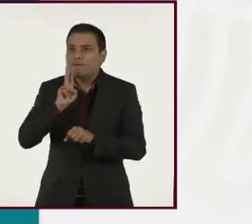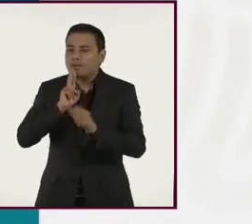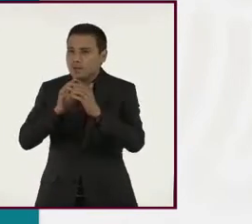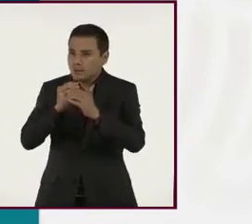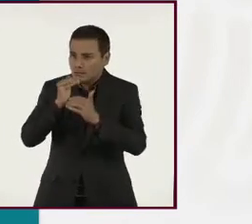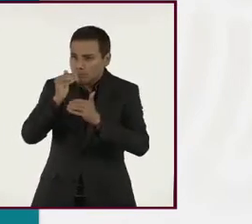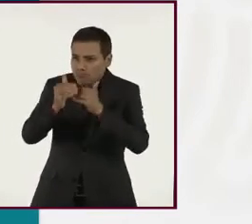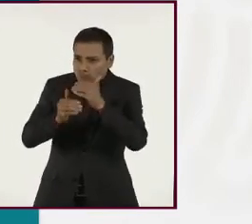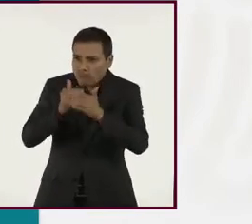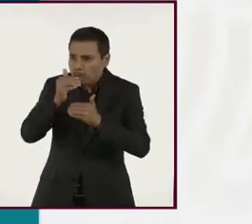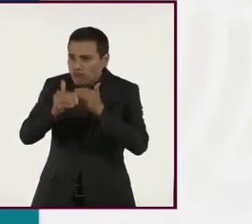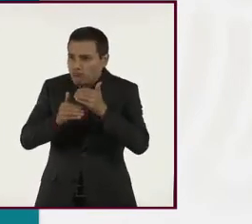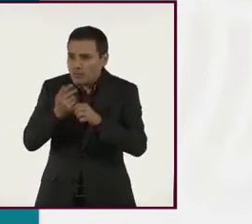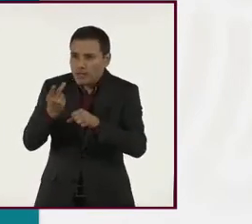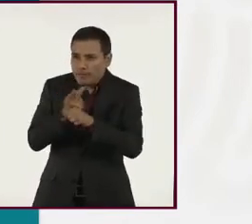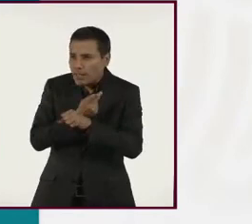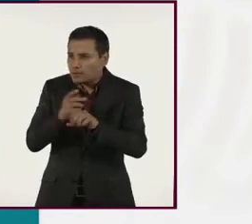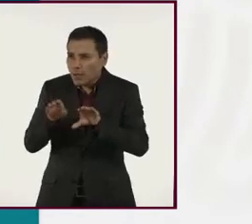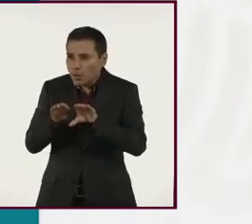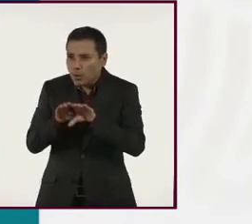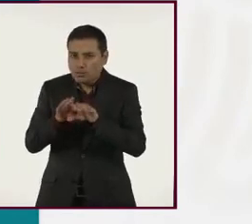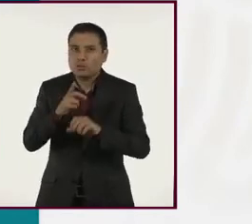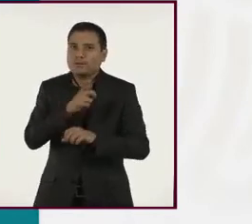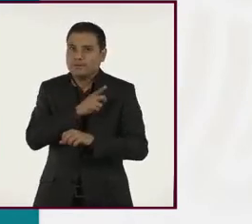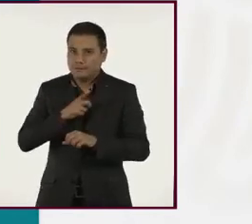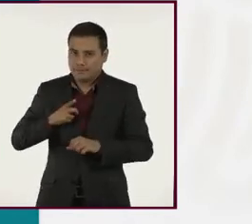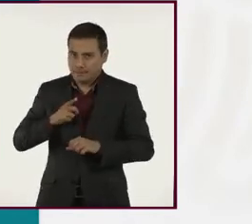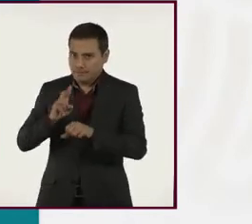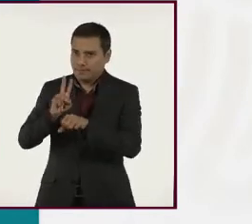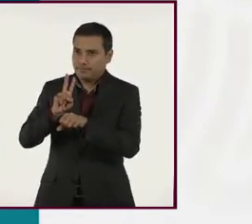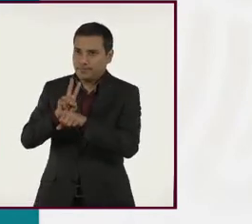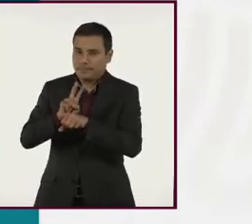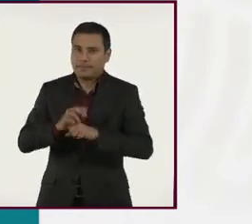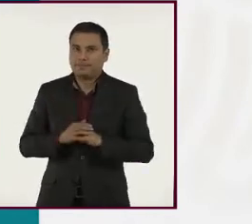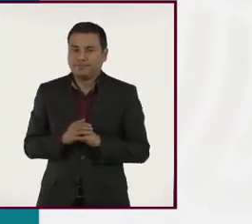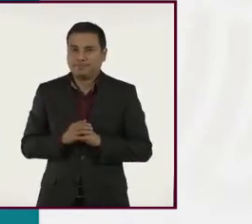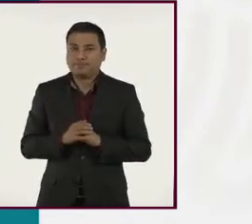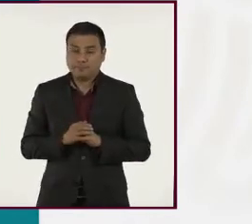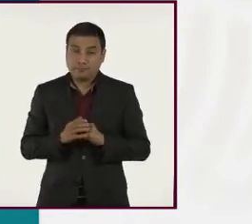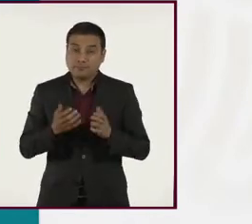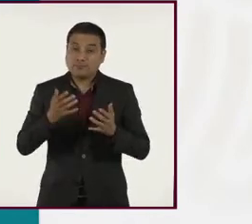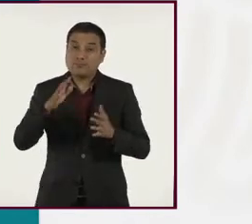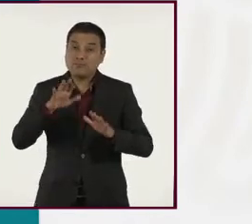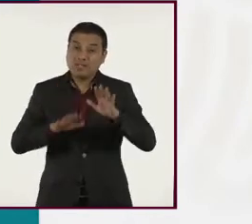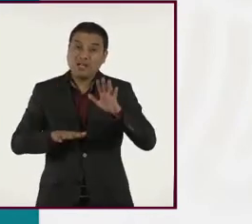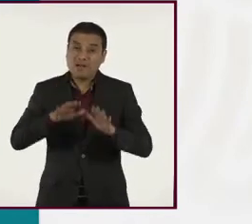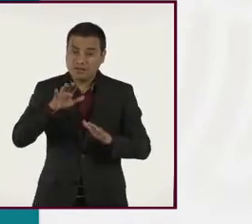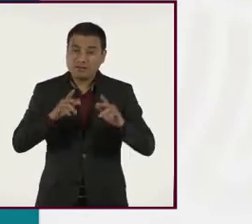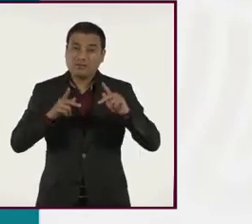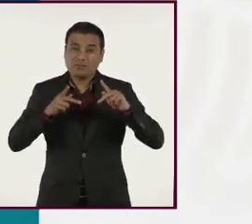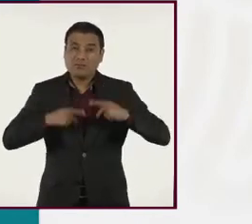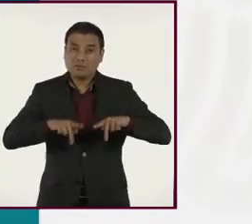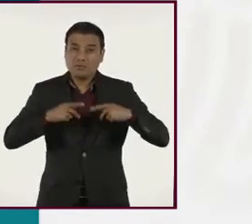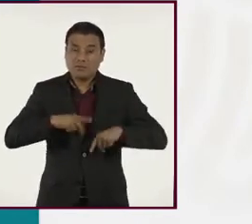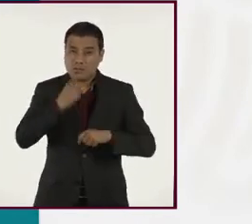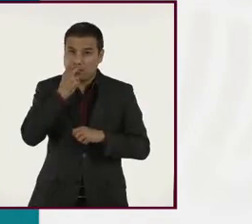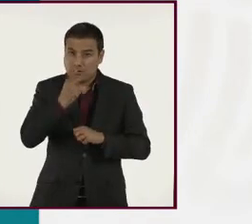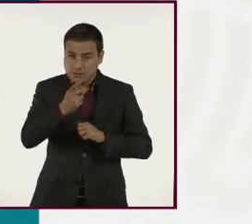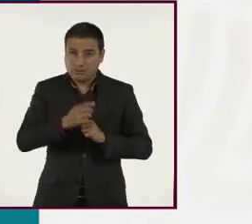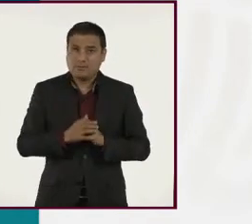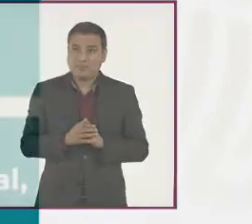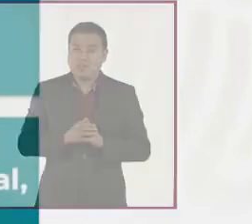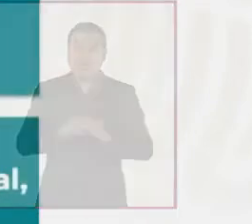uno de estos padecimientos. Dentro de los factores genéticos se ha asociado de manera muy estrecha